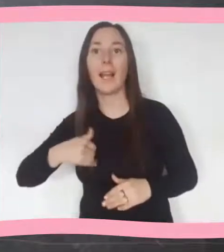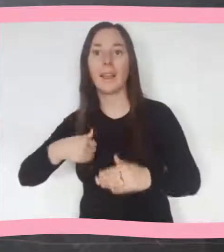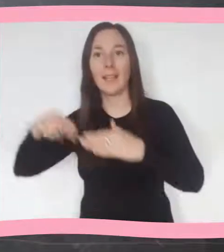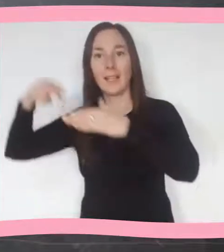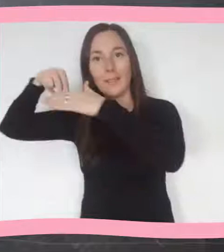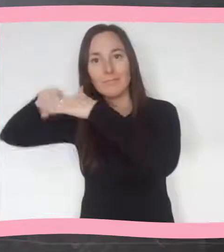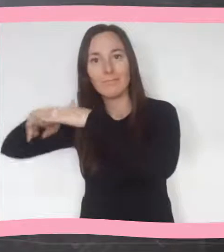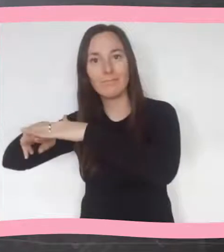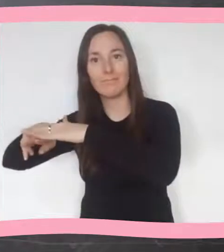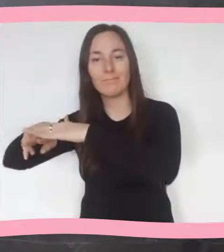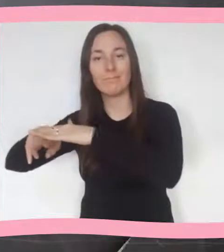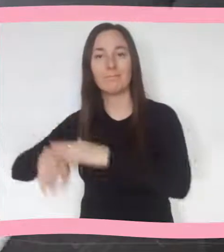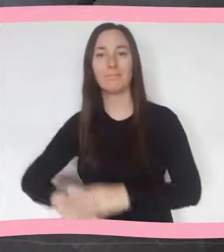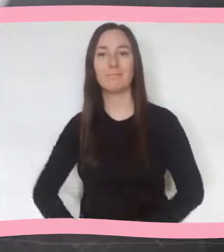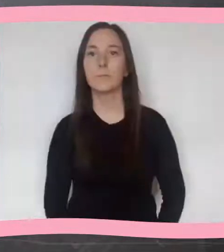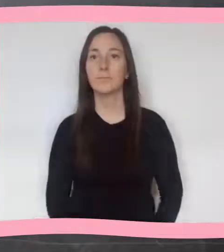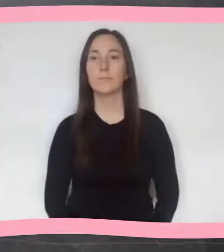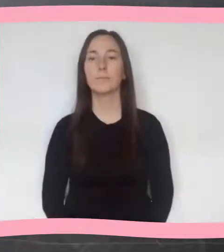Paraguay.